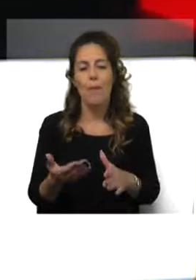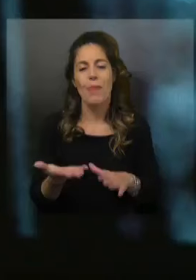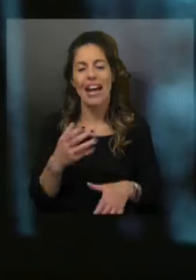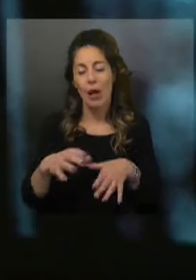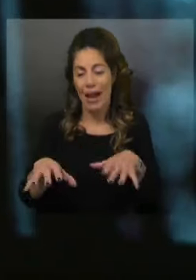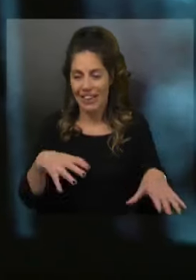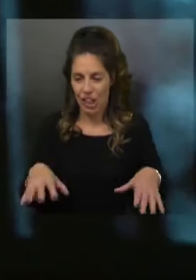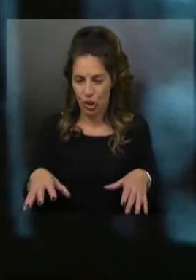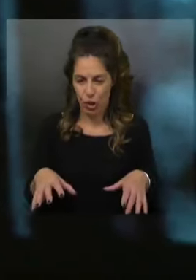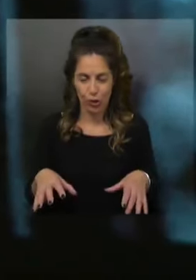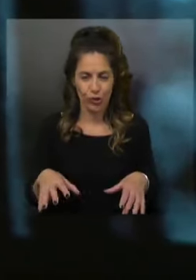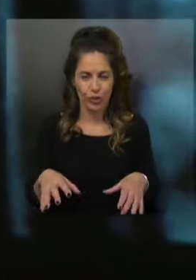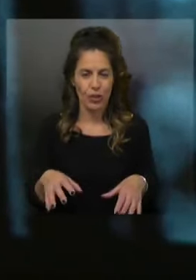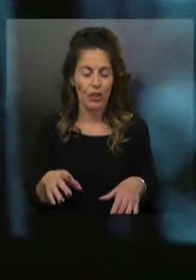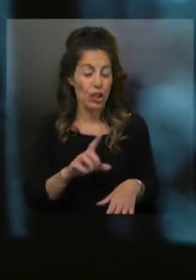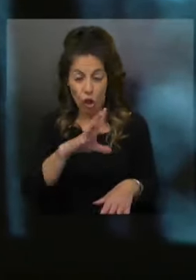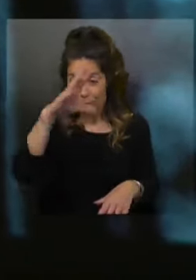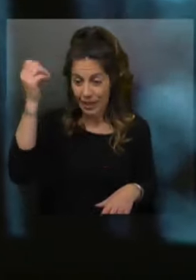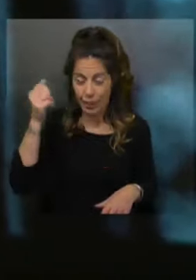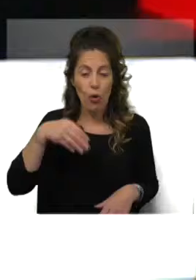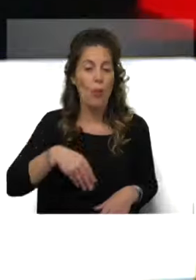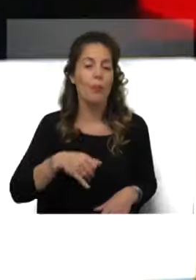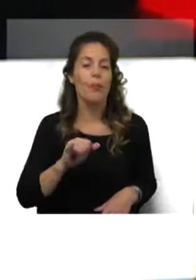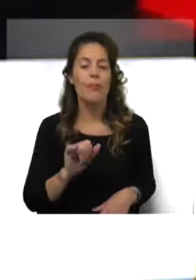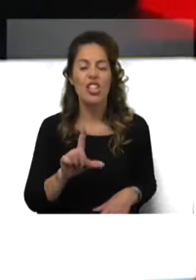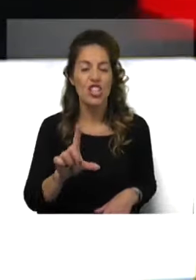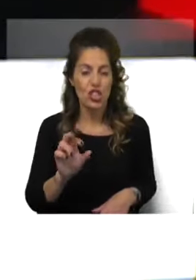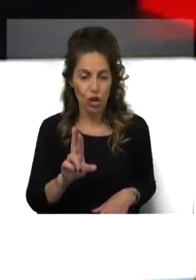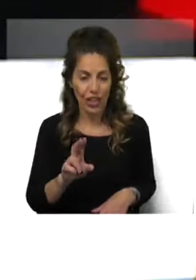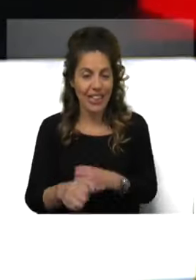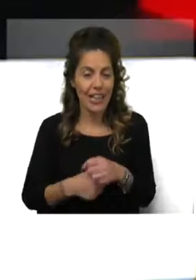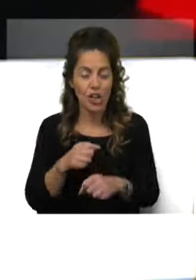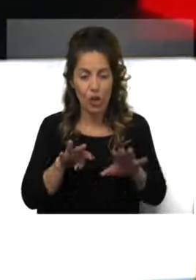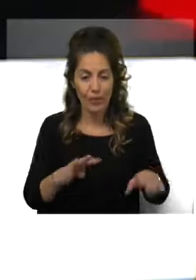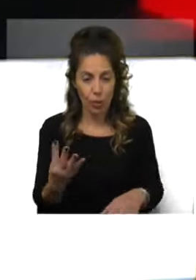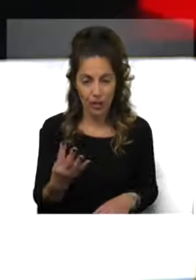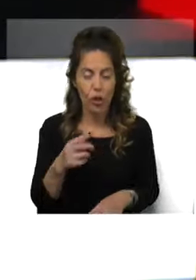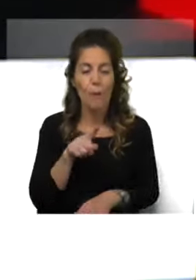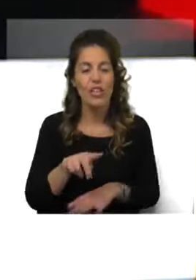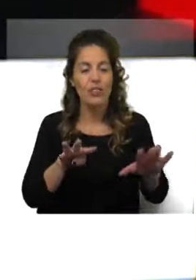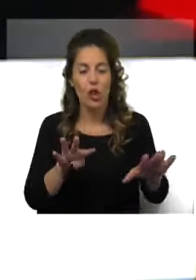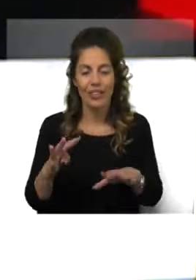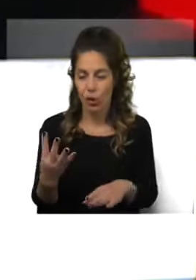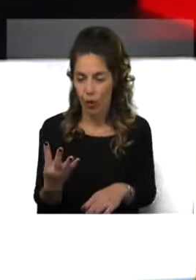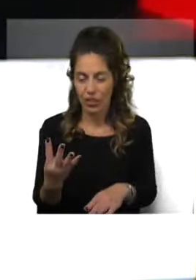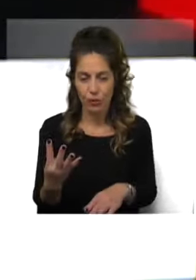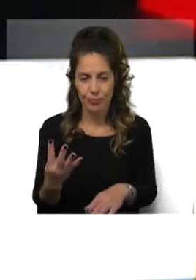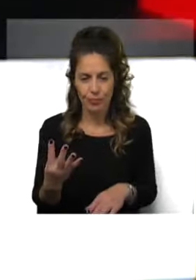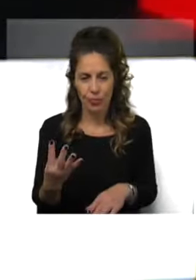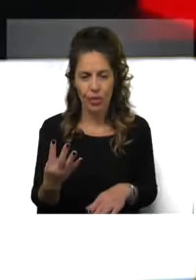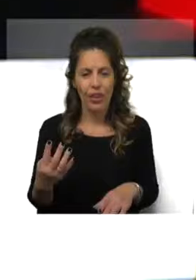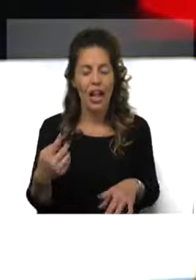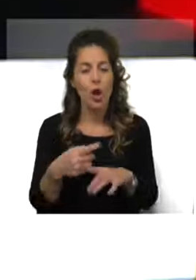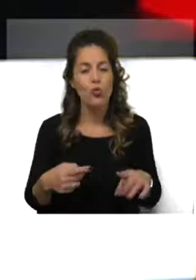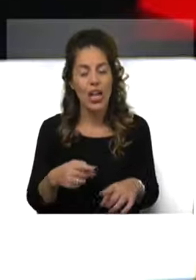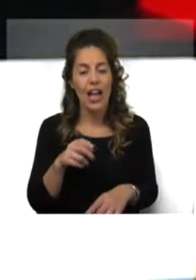eh Y no olvidemos o sea millor en el 94 Tuvo una en 1994 este la Cruzada 94 Tuvo una